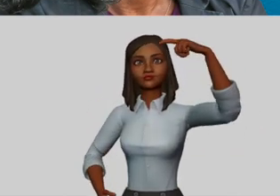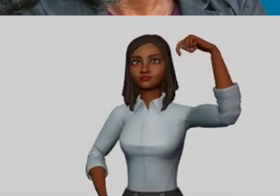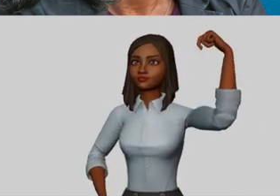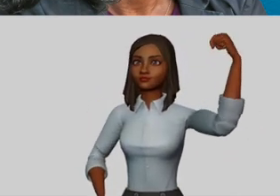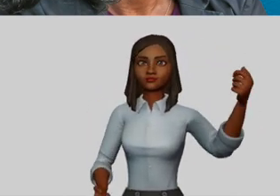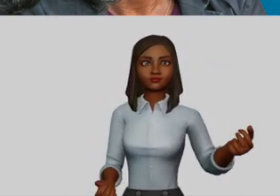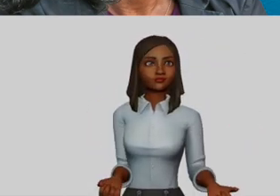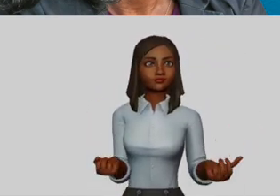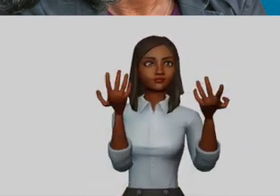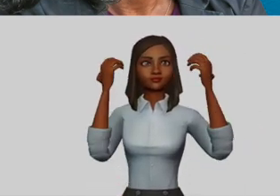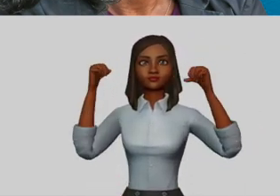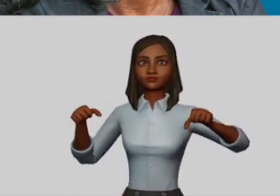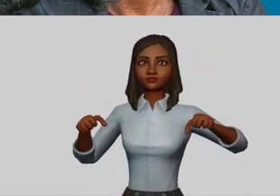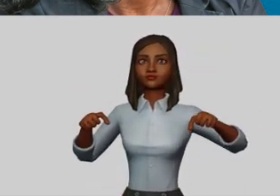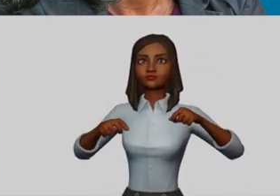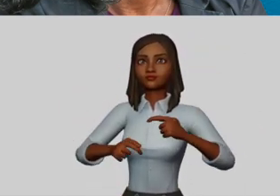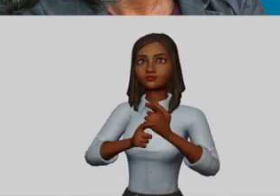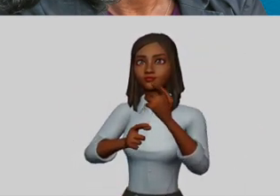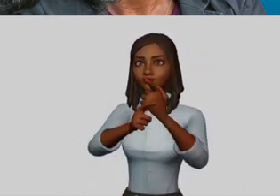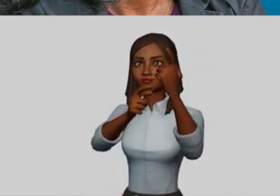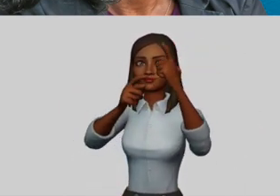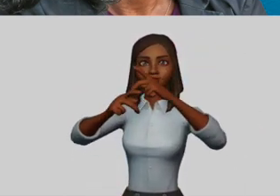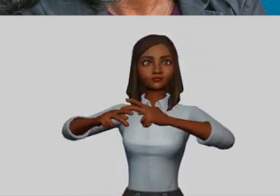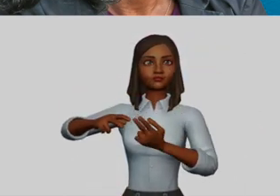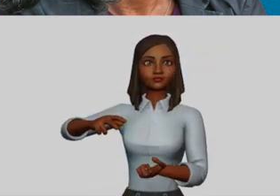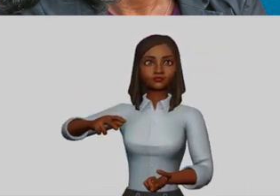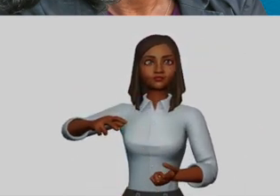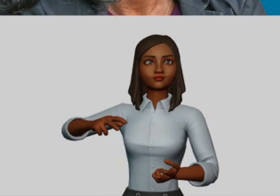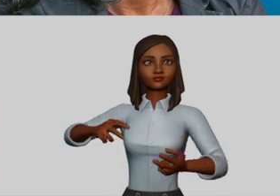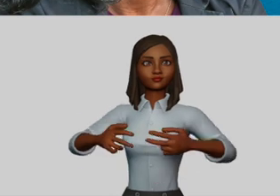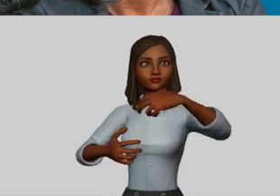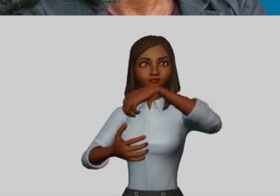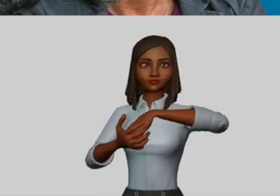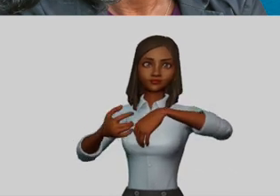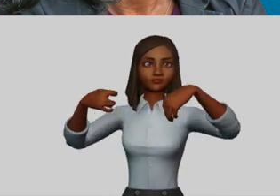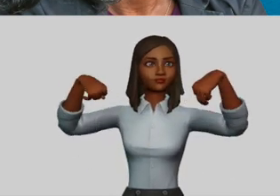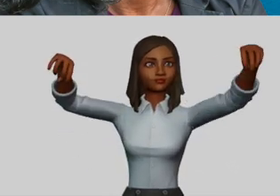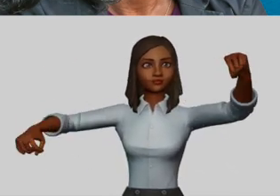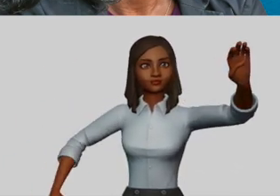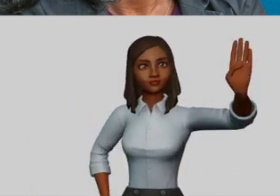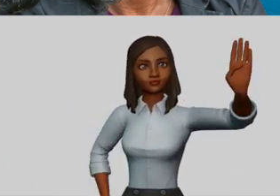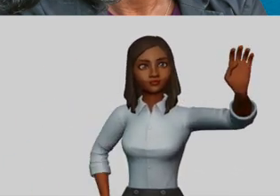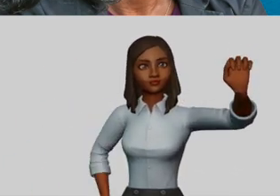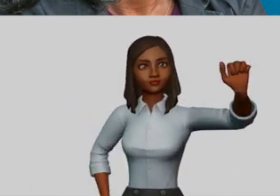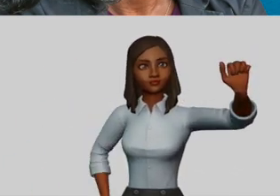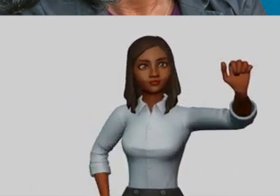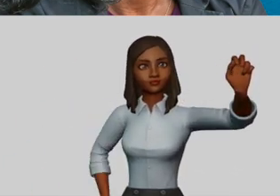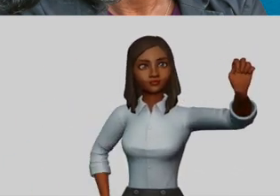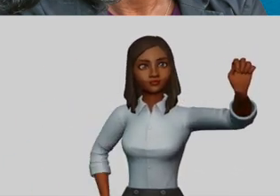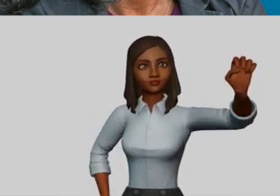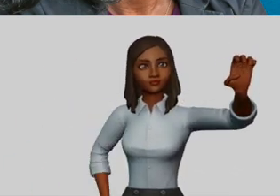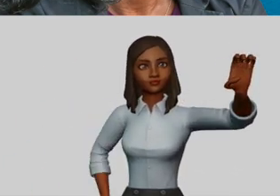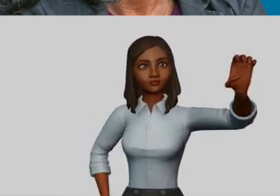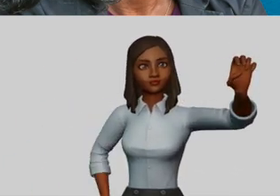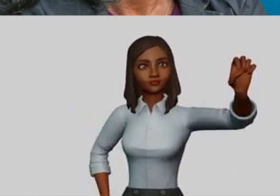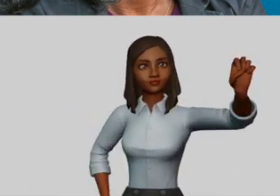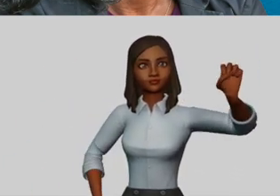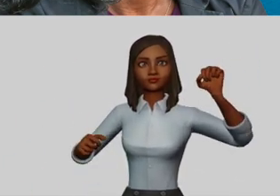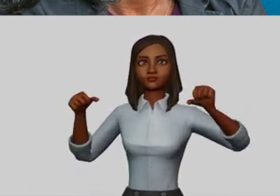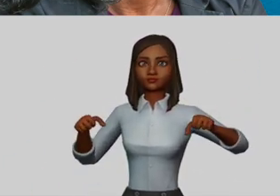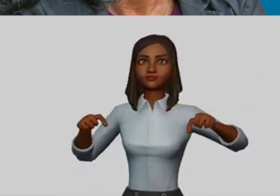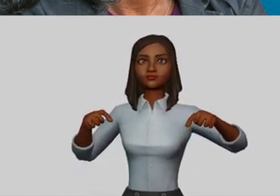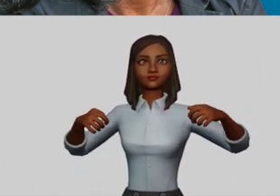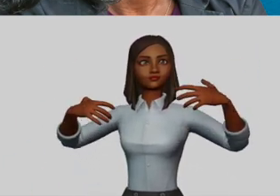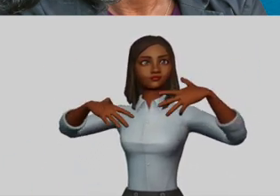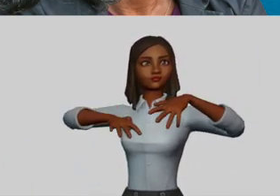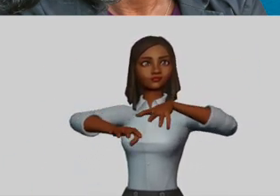predominantemente gente sorda que trabaja en restaurantes. Entonces, ellos usan nuestra plataforma para hablar con los Ubers, los Lyft